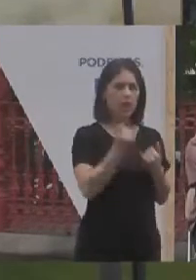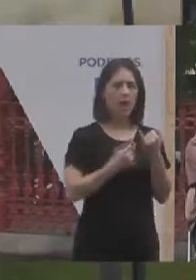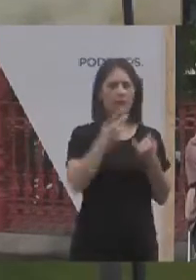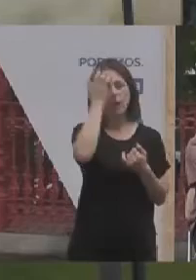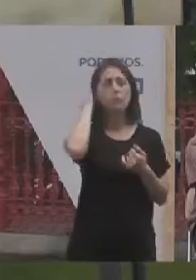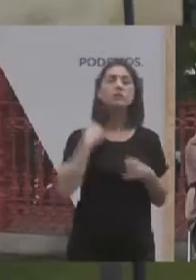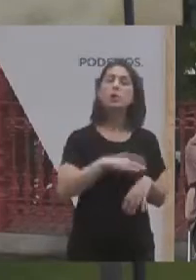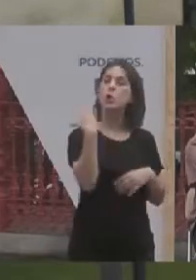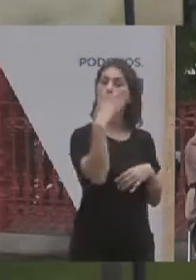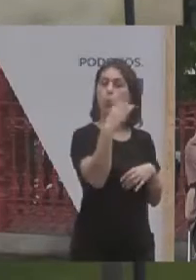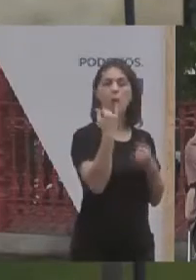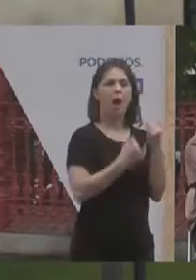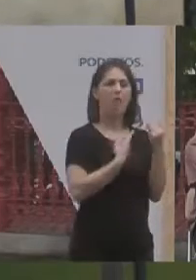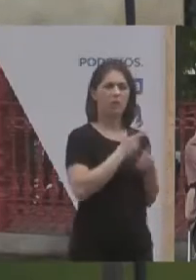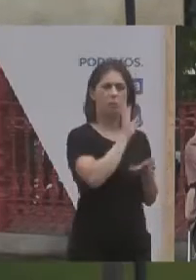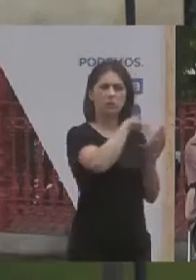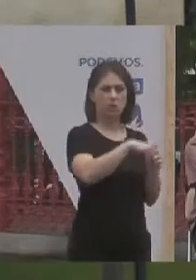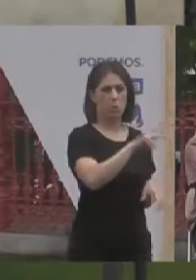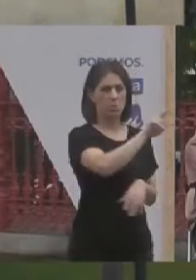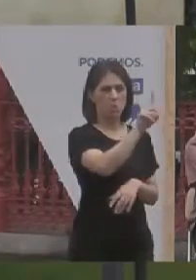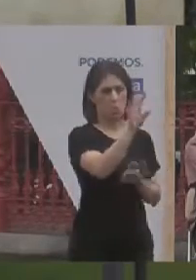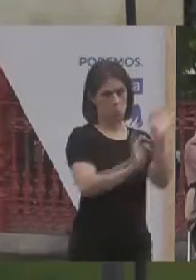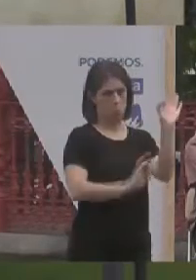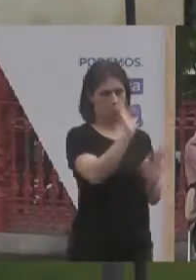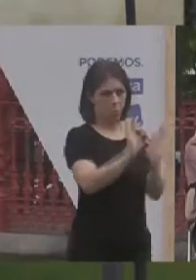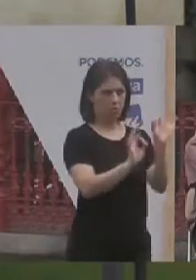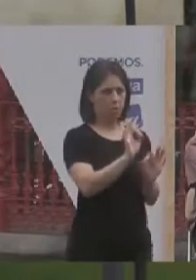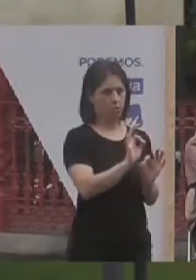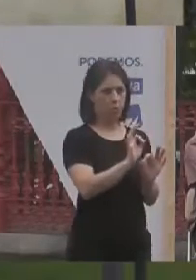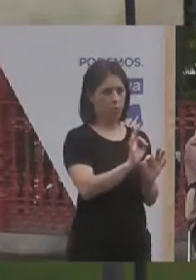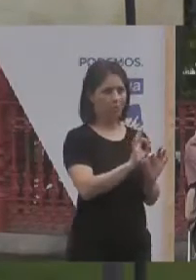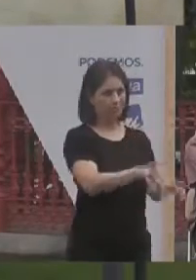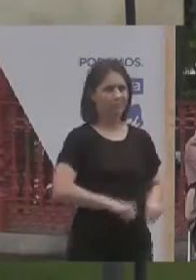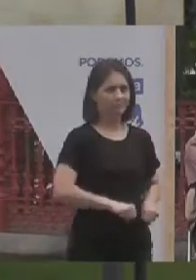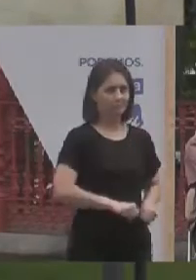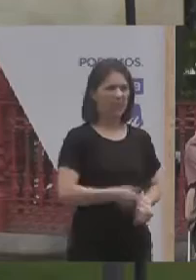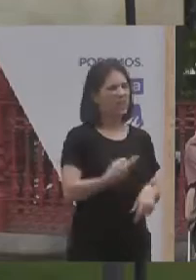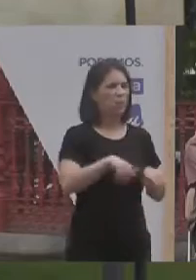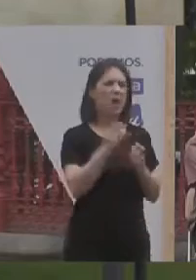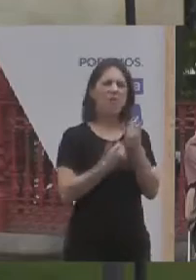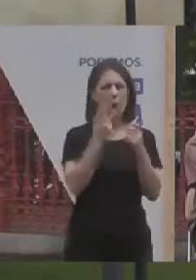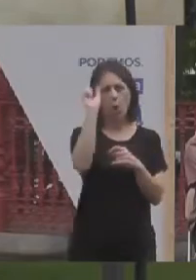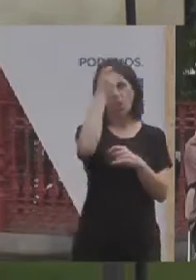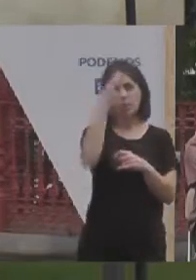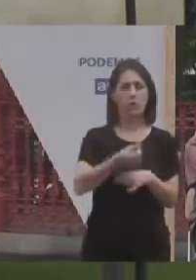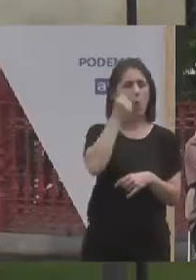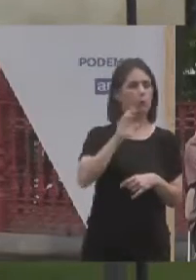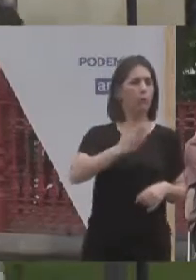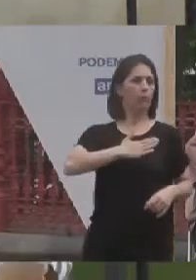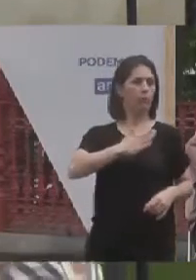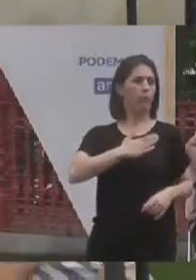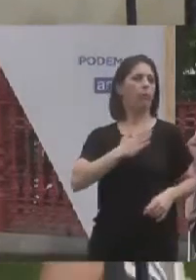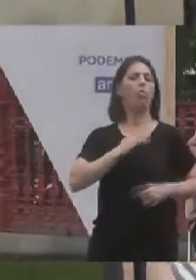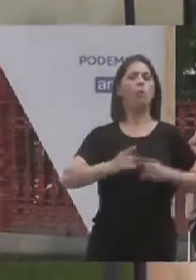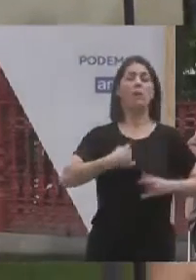21% do seu capital social e dominan un concepto como de ourensanía. Eu tive que soportar que a